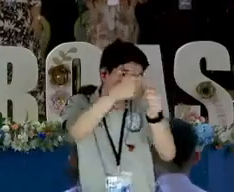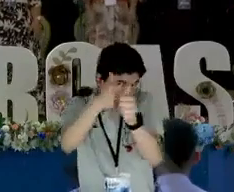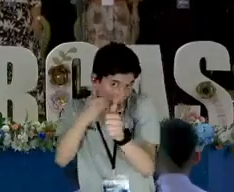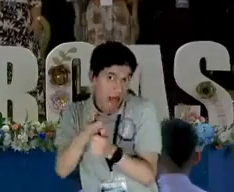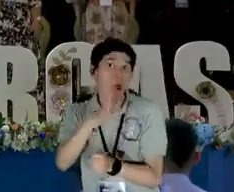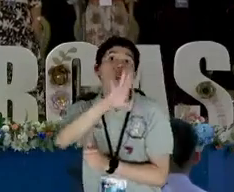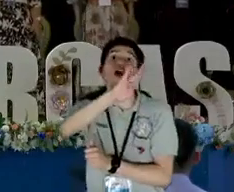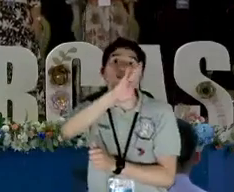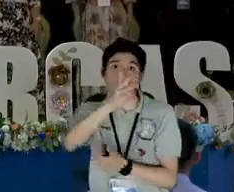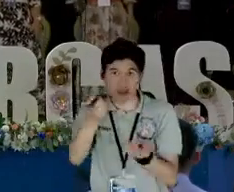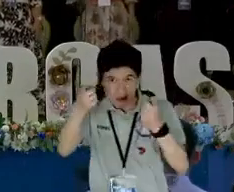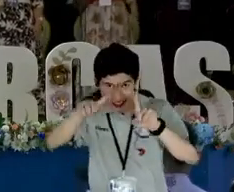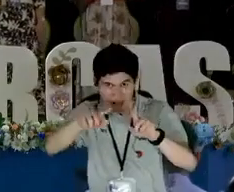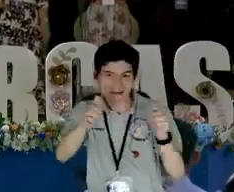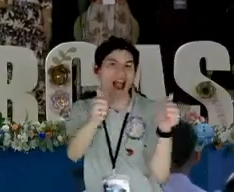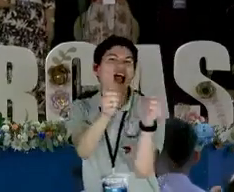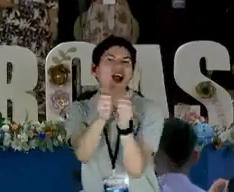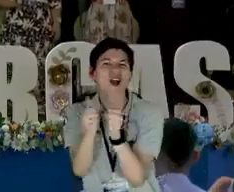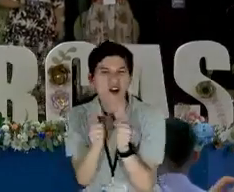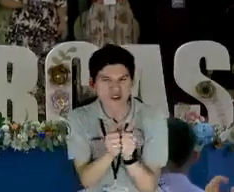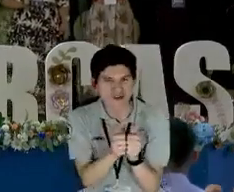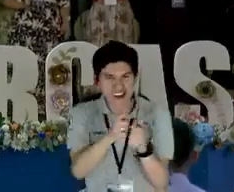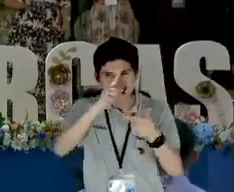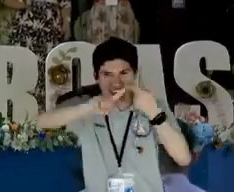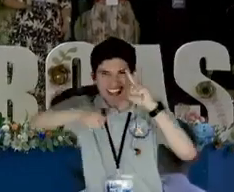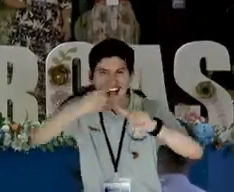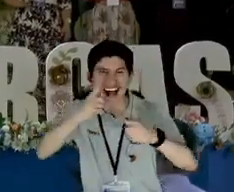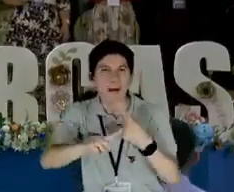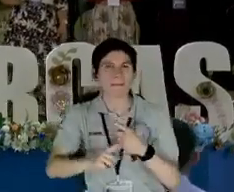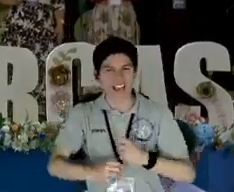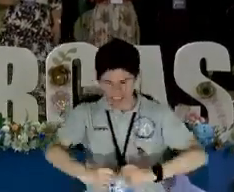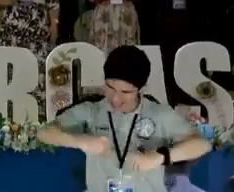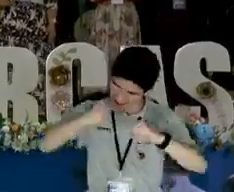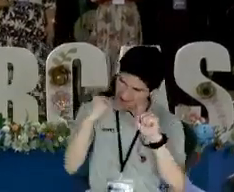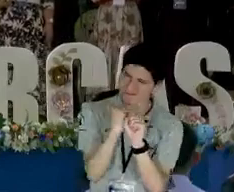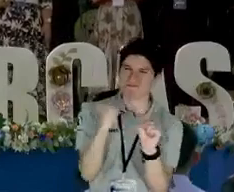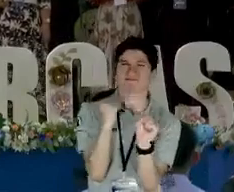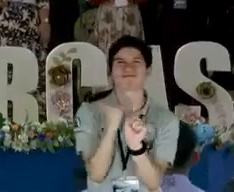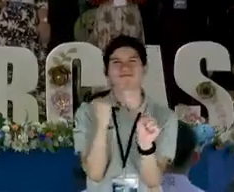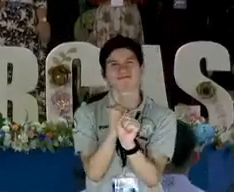esposas, compañeras, amigas de milicia. Qué gusto